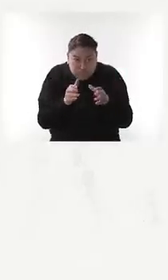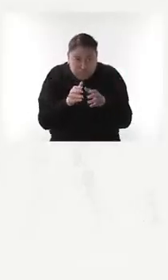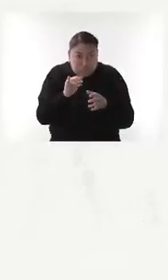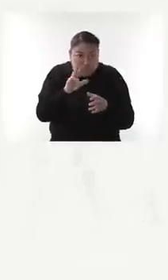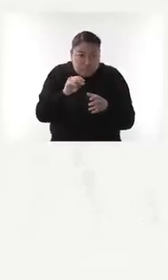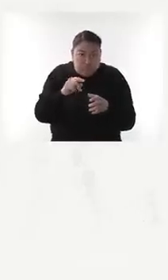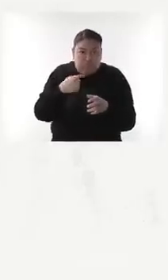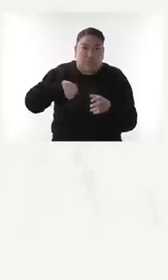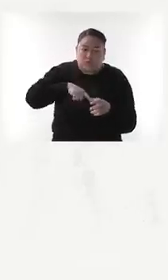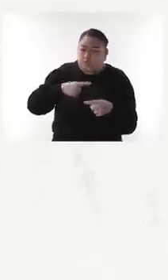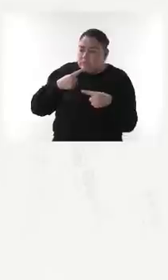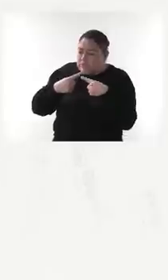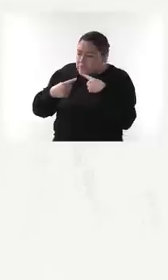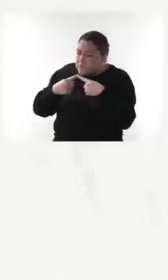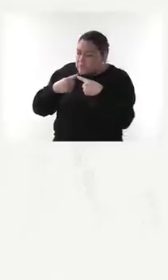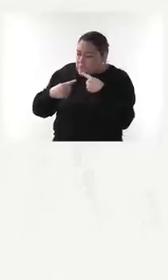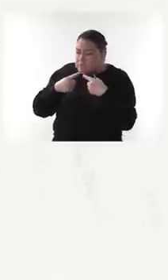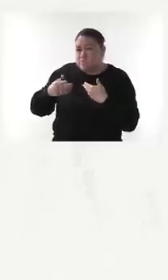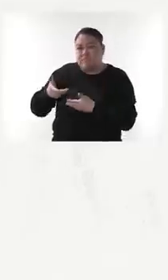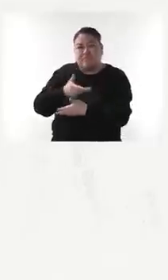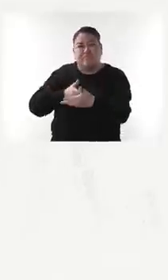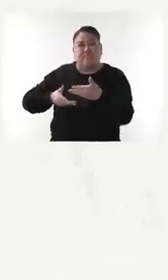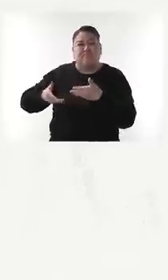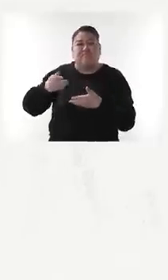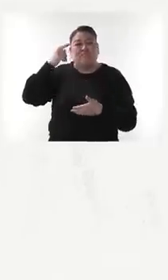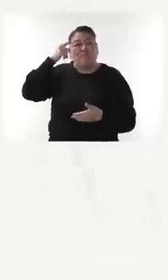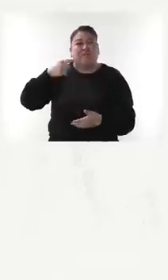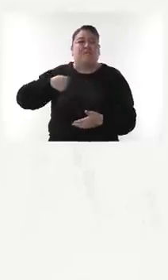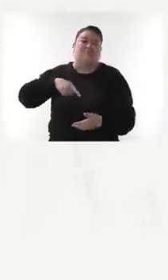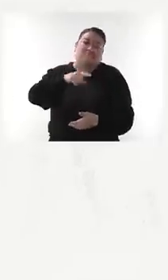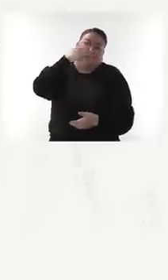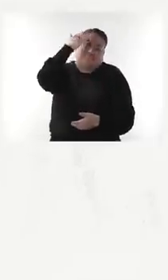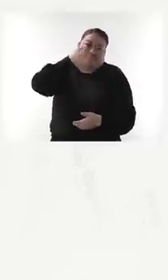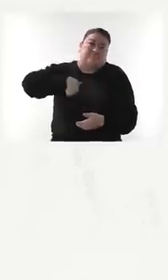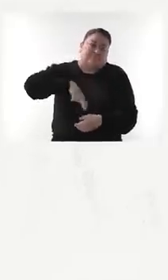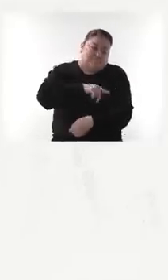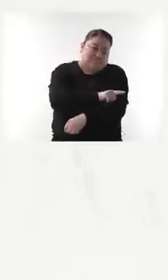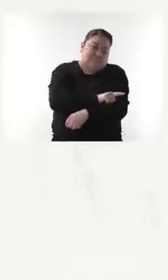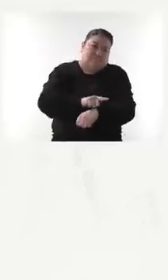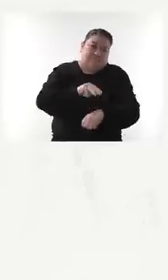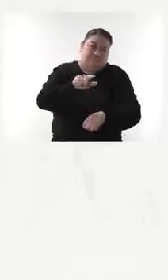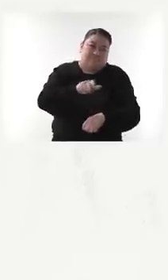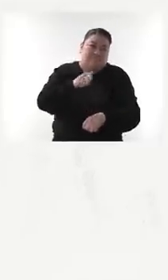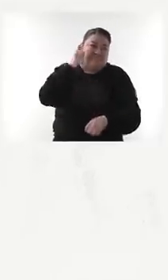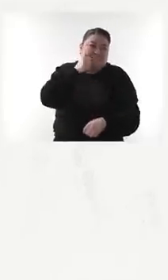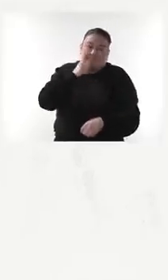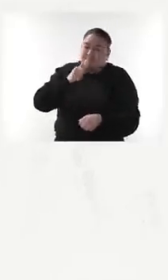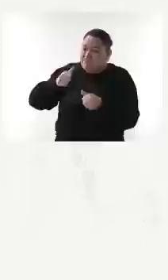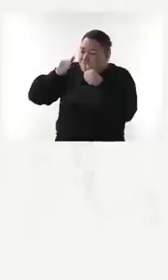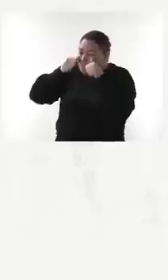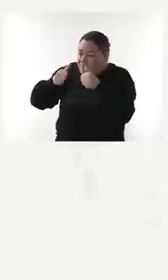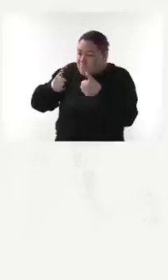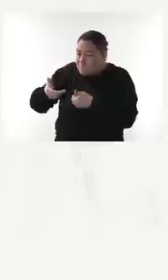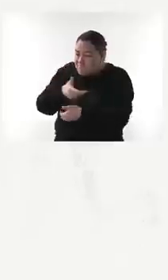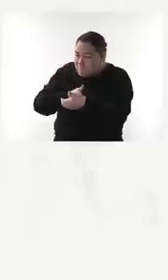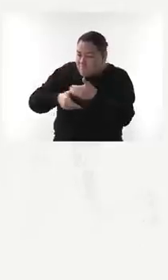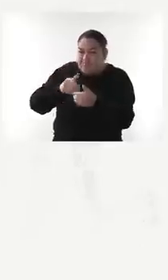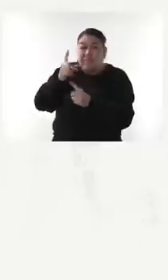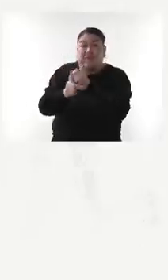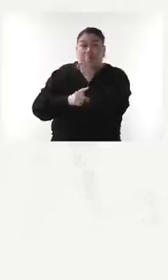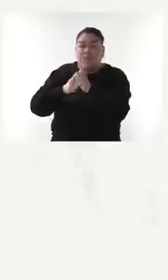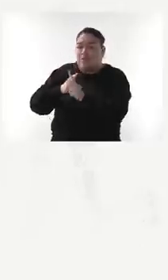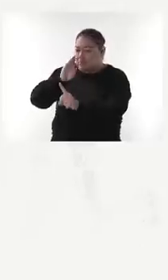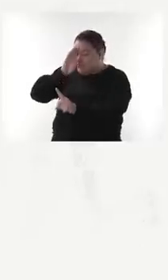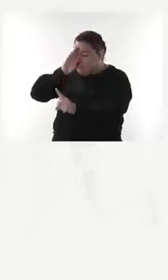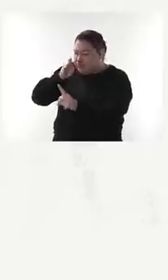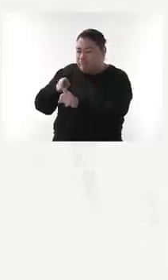importante trabajarlo con ellos, porque nosotros tenemos, como siempre, que escuchar a la parte deportiva, que se vuelve en